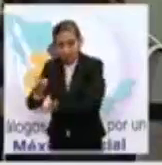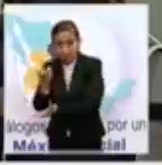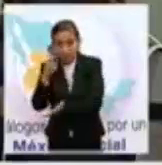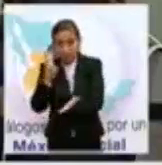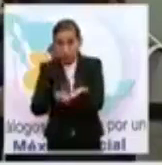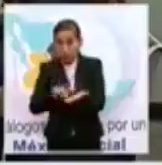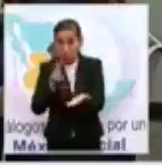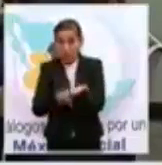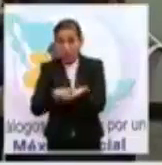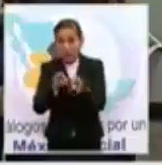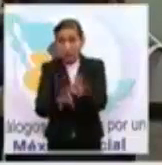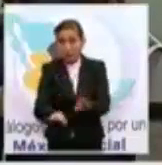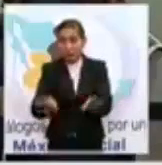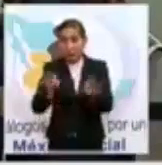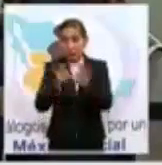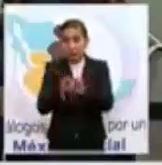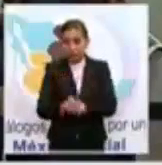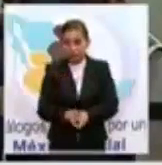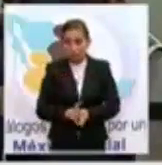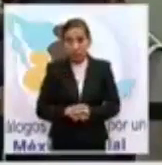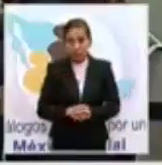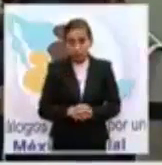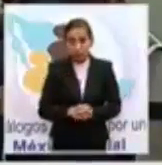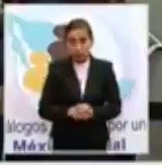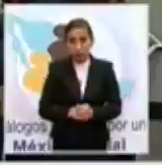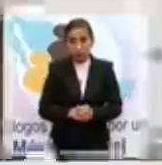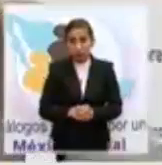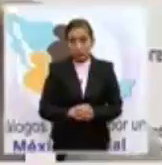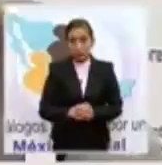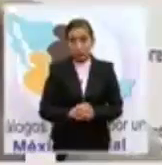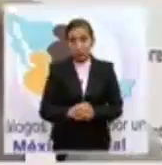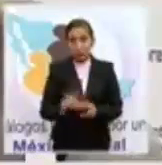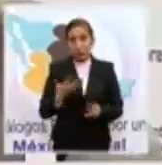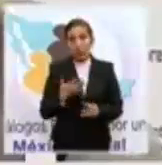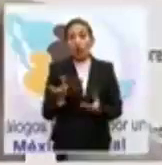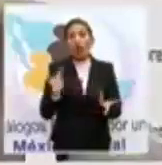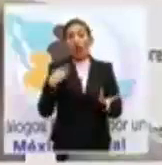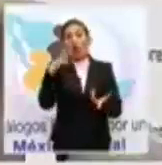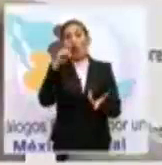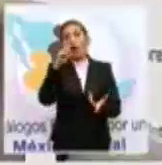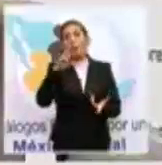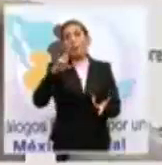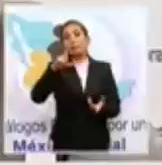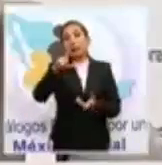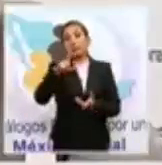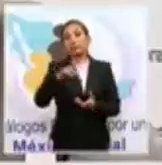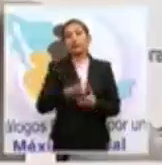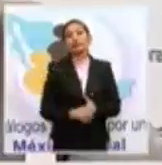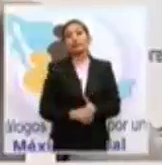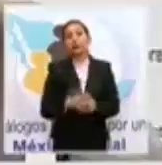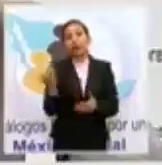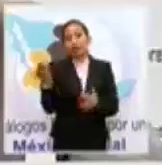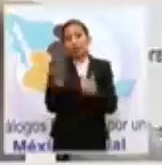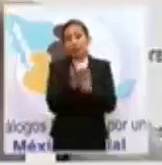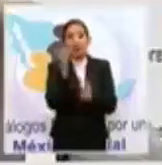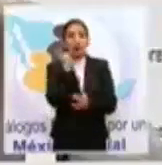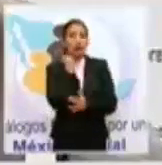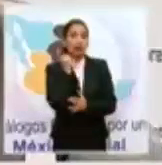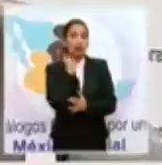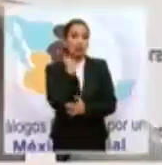punto central, que entiendo que en la reforma del Coneval, en la parte de los